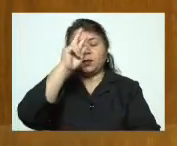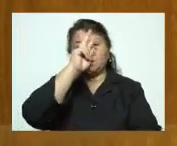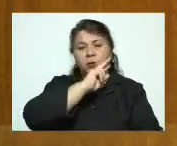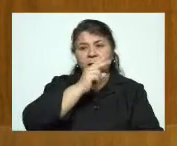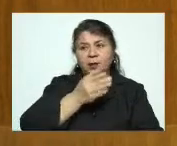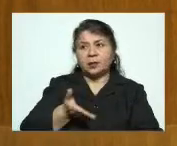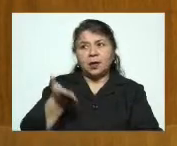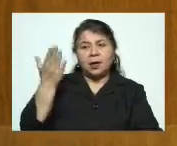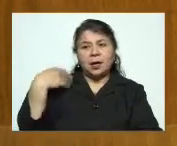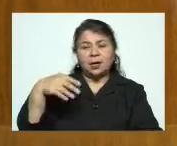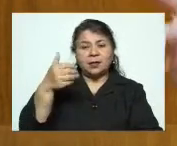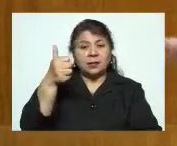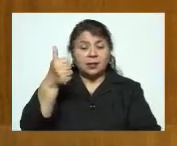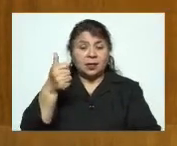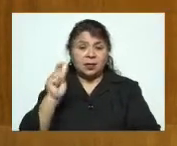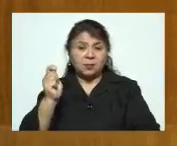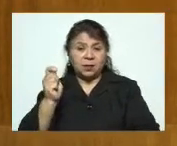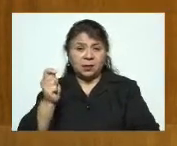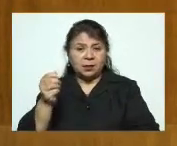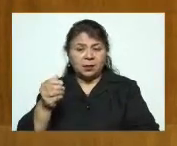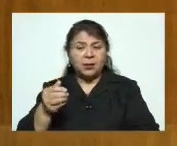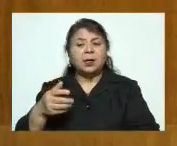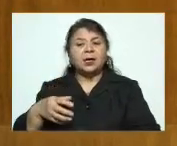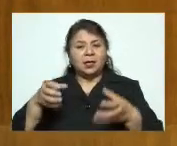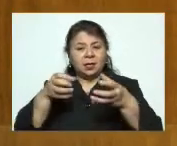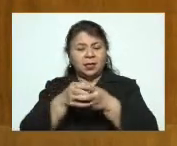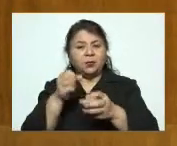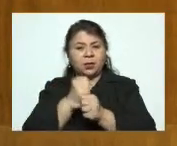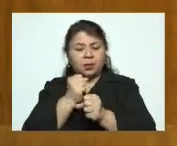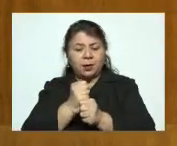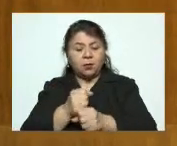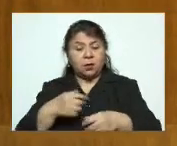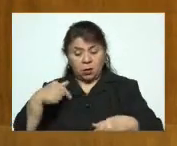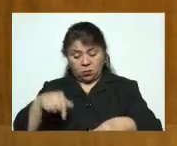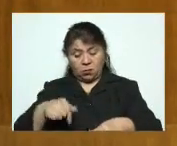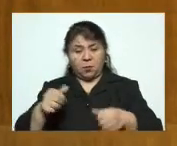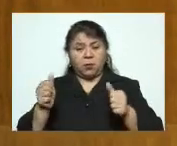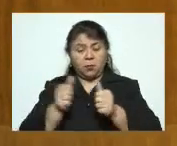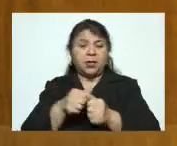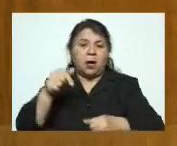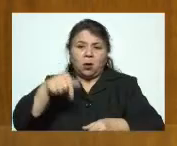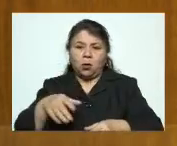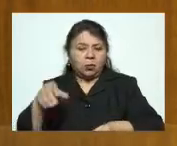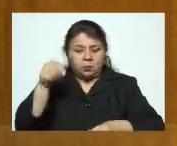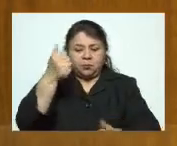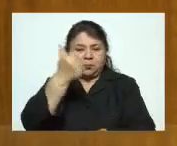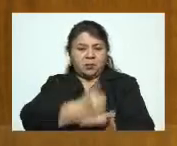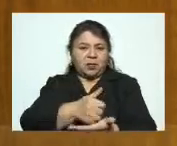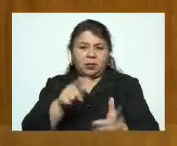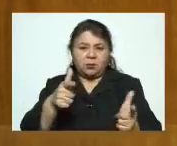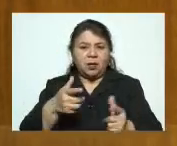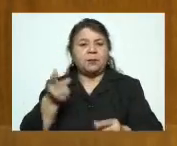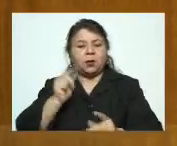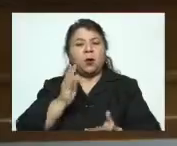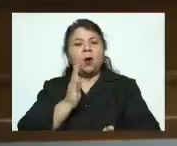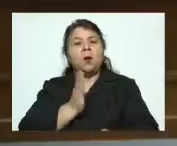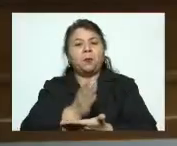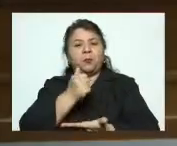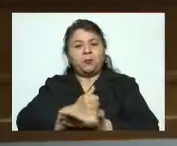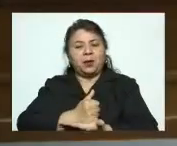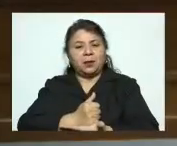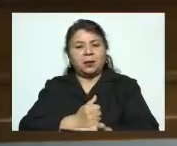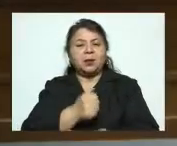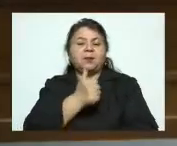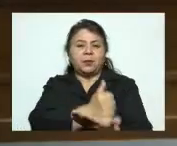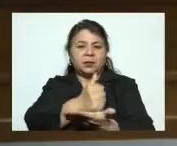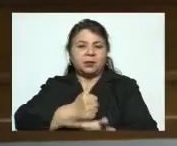hacíamos una proyección con el equipo de trabajo que me acompaña y con quienes obviamente no están acá, pero son parte también del gabinete, y les